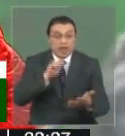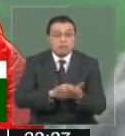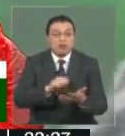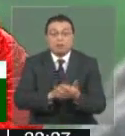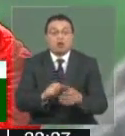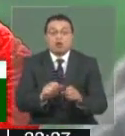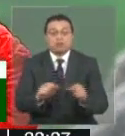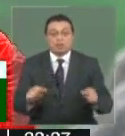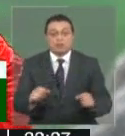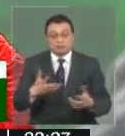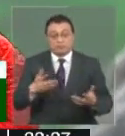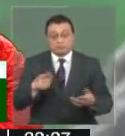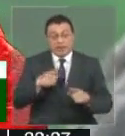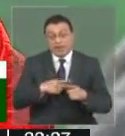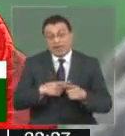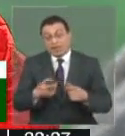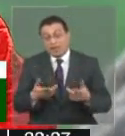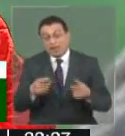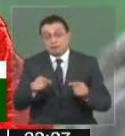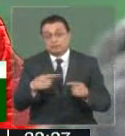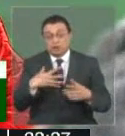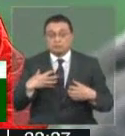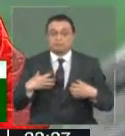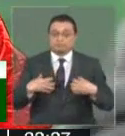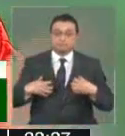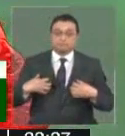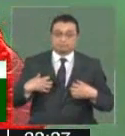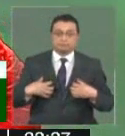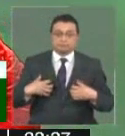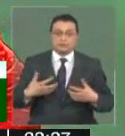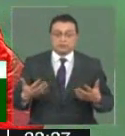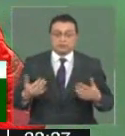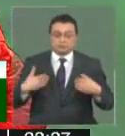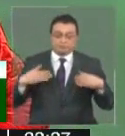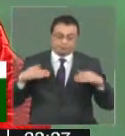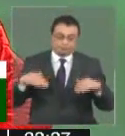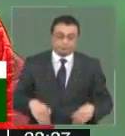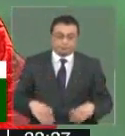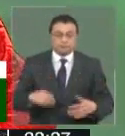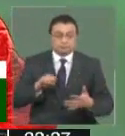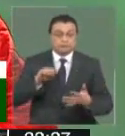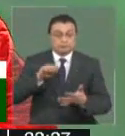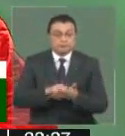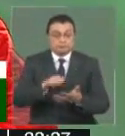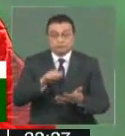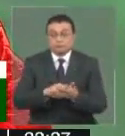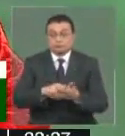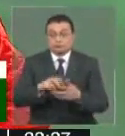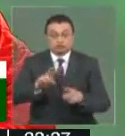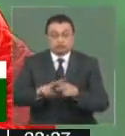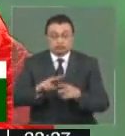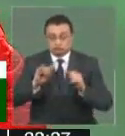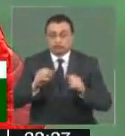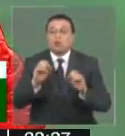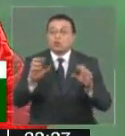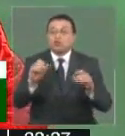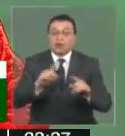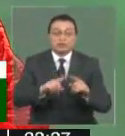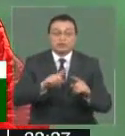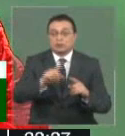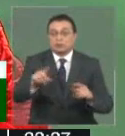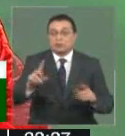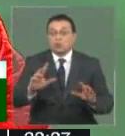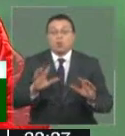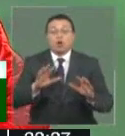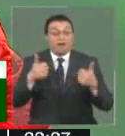Entonces, es frustrante. Sí, los reclamos que he querido hacer los he realizado y nunca me ha ido